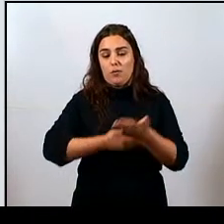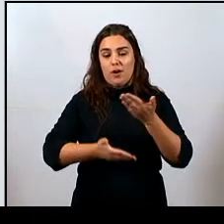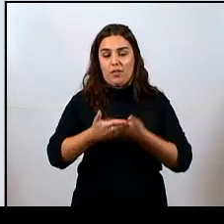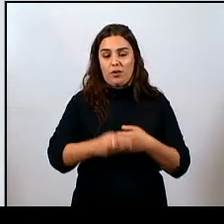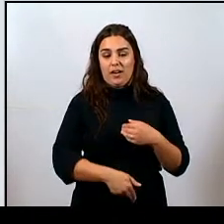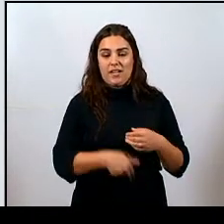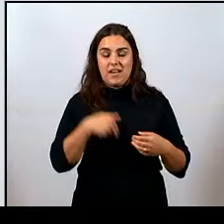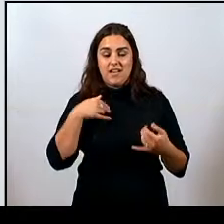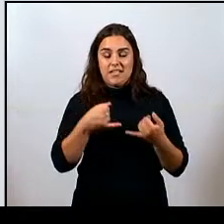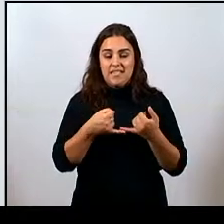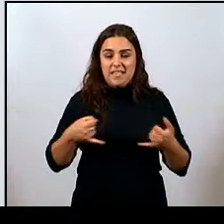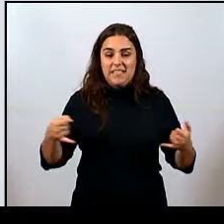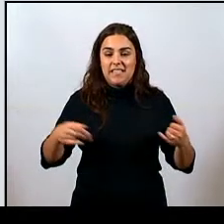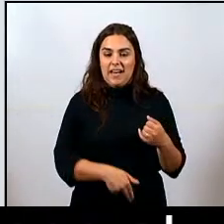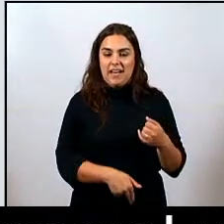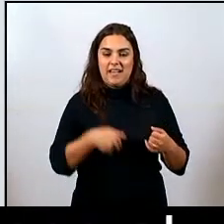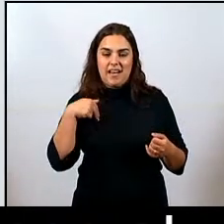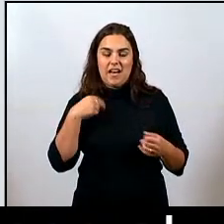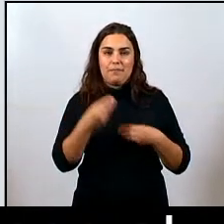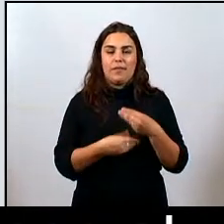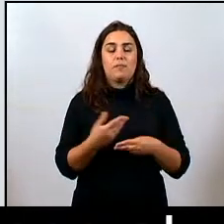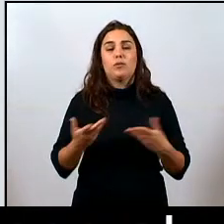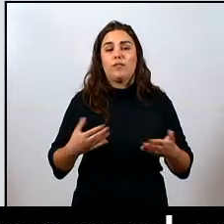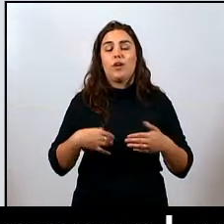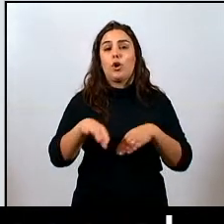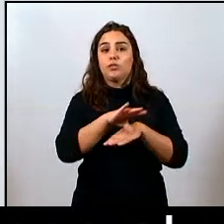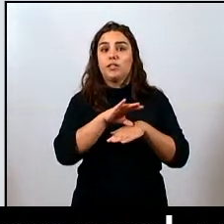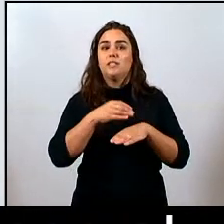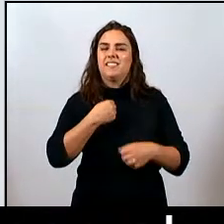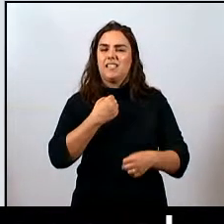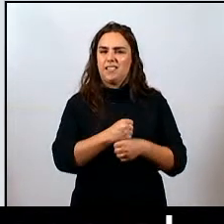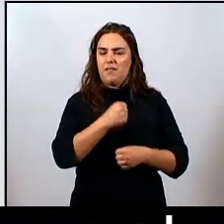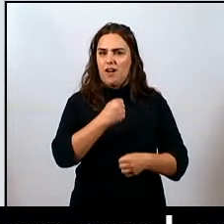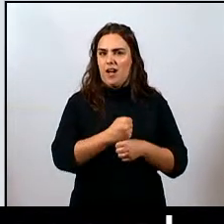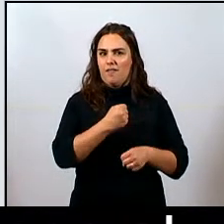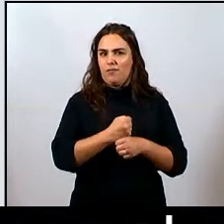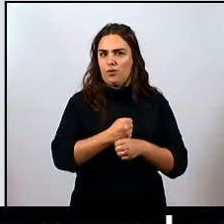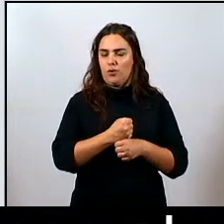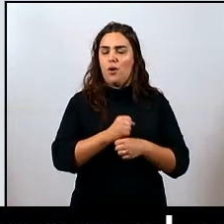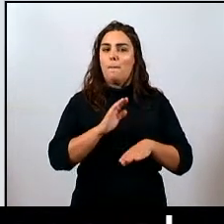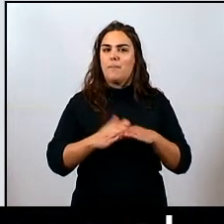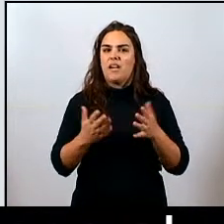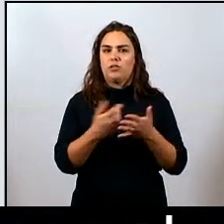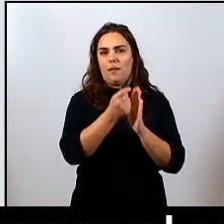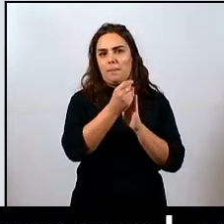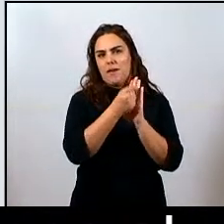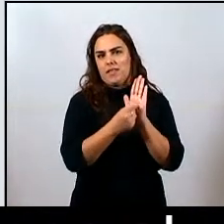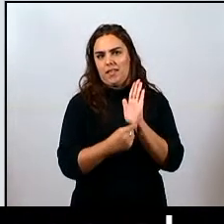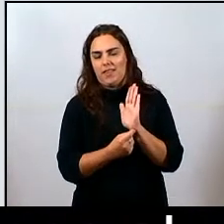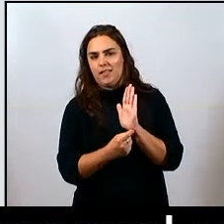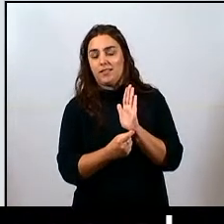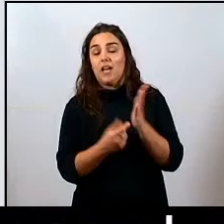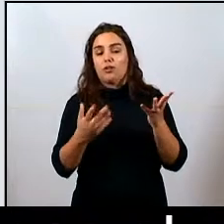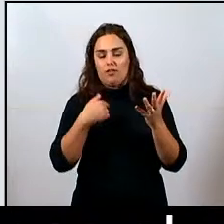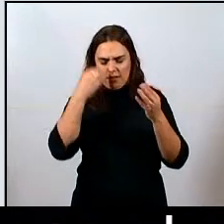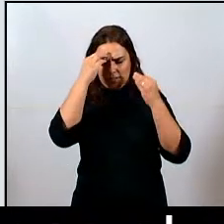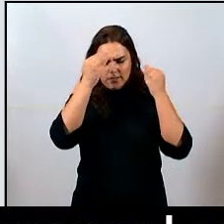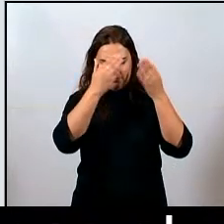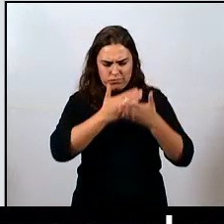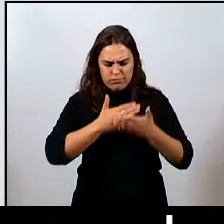líneas generales y los consejeros ya están trabajando en aterrizar todas esas medidas. Vamos a estudiar